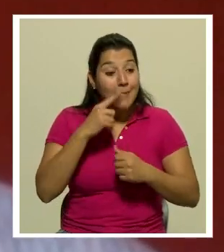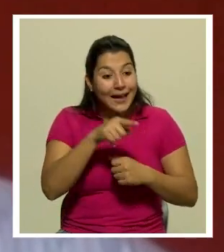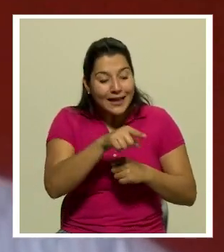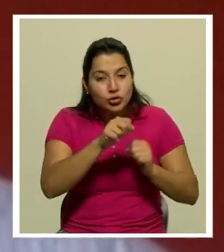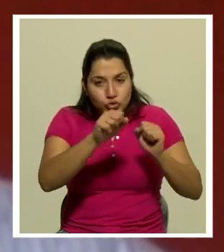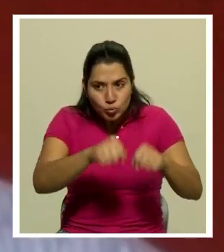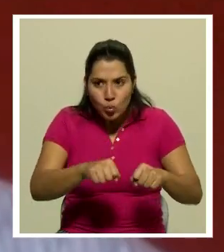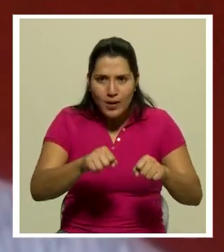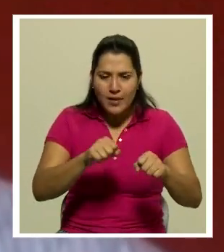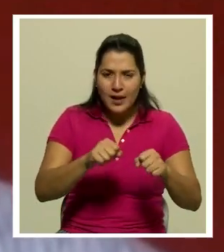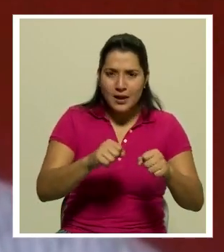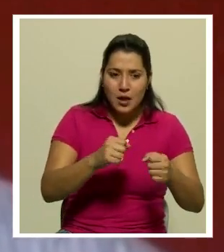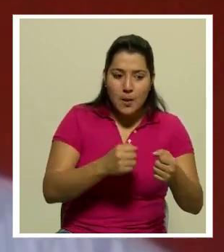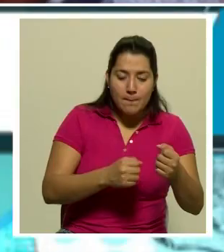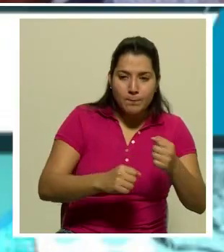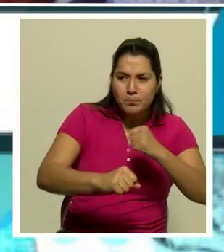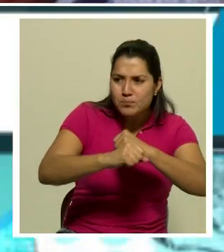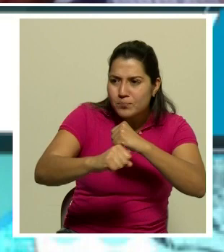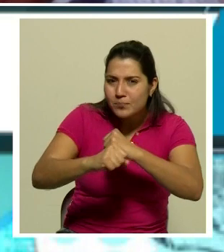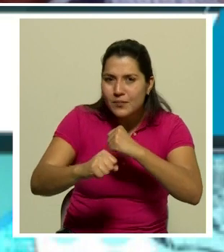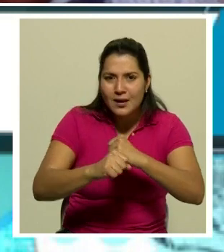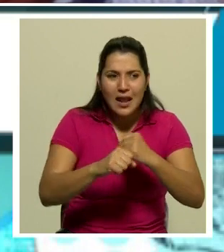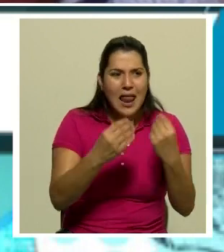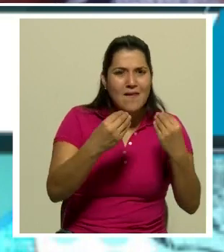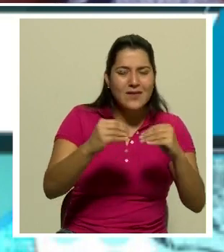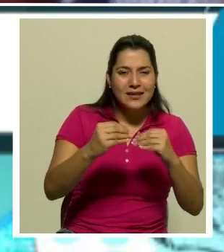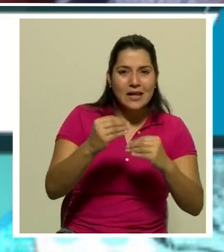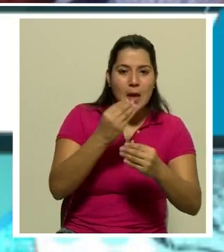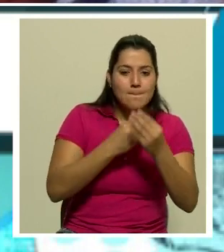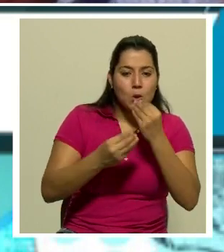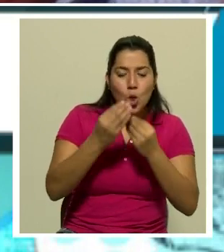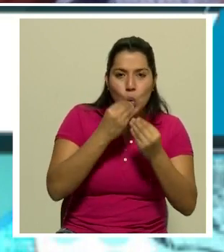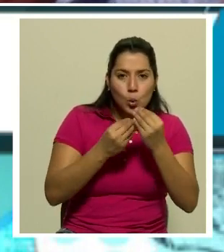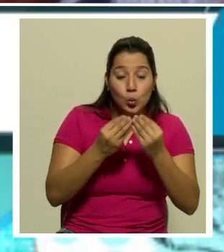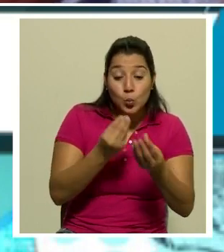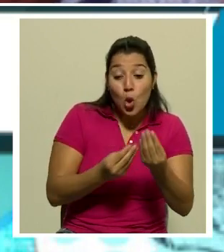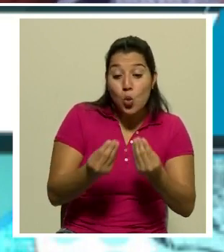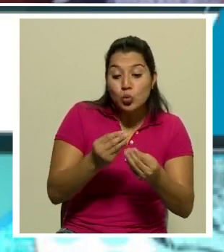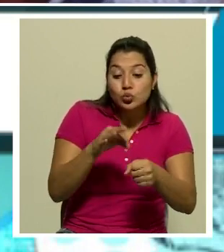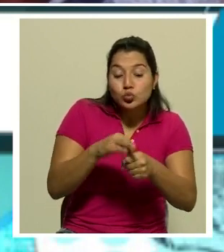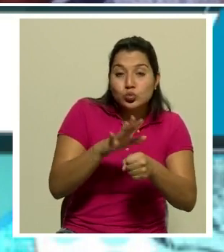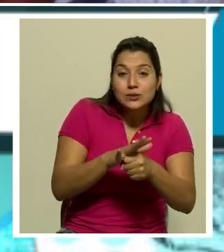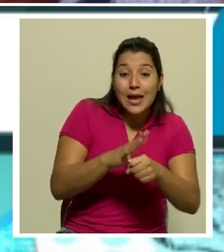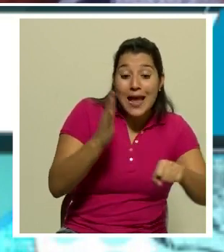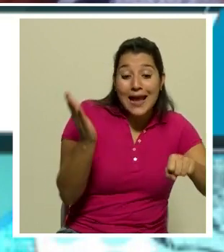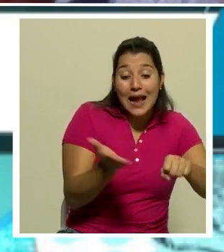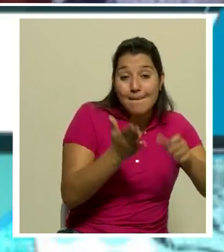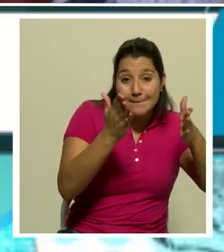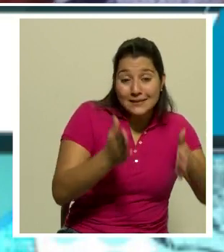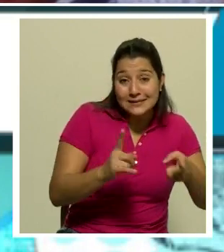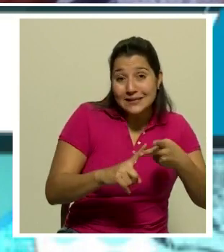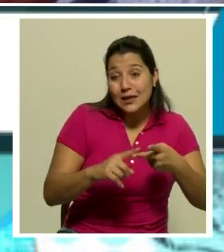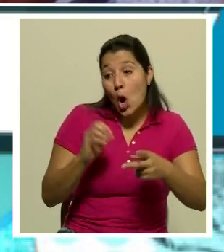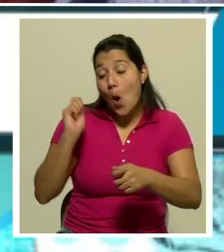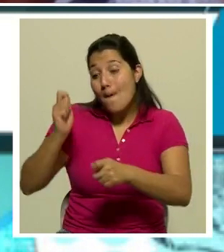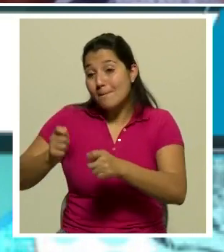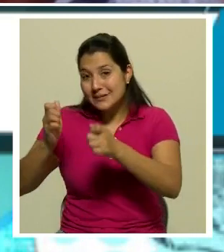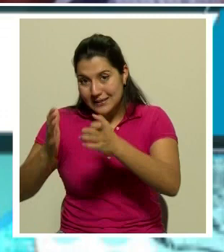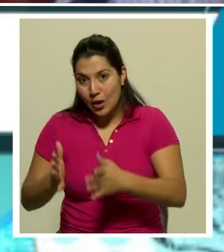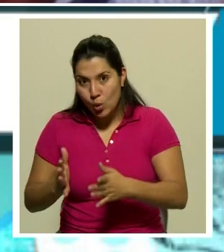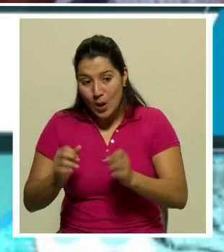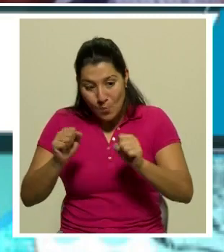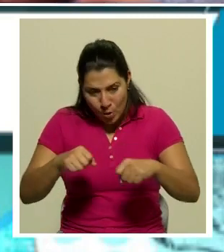comercialización y la venta de los productos de los campesinos y de los pescadores. En fin, hay que ingeniárselas en esta crisis donde nosotros